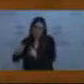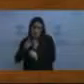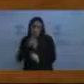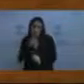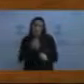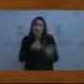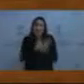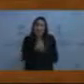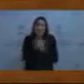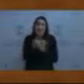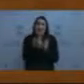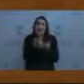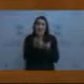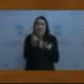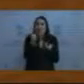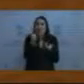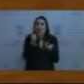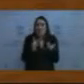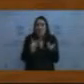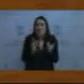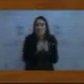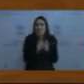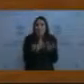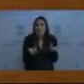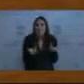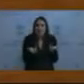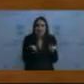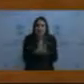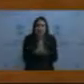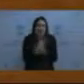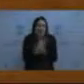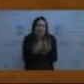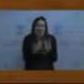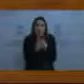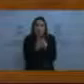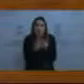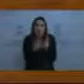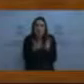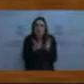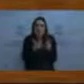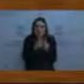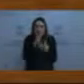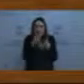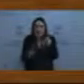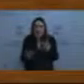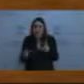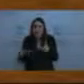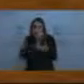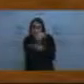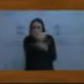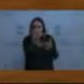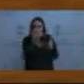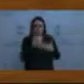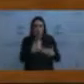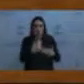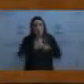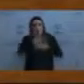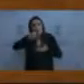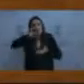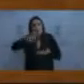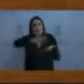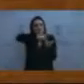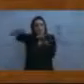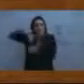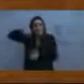ayuda social, de una prestación económica para personas que no tienen ingresos, que han agotado otras ayudas. Y tenemos